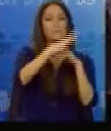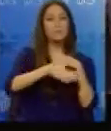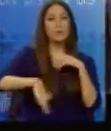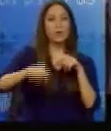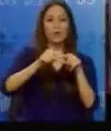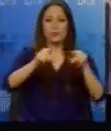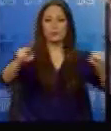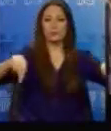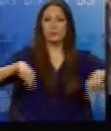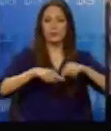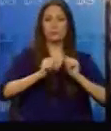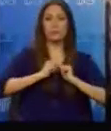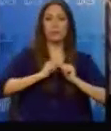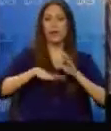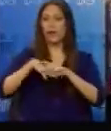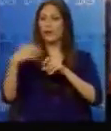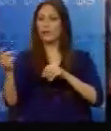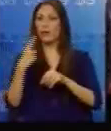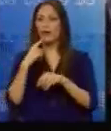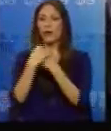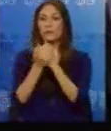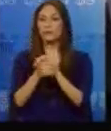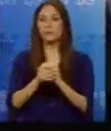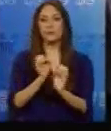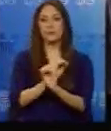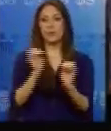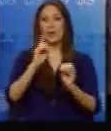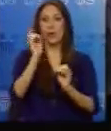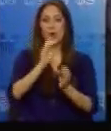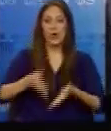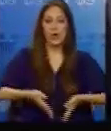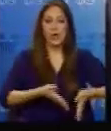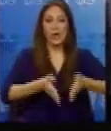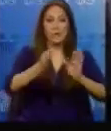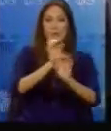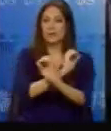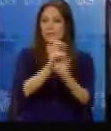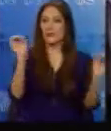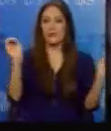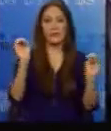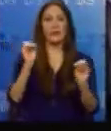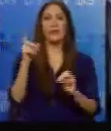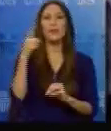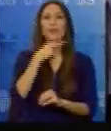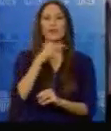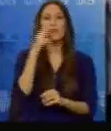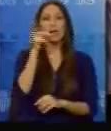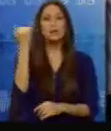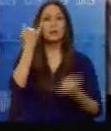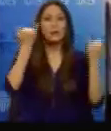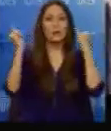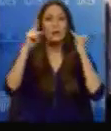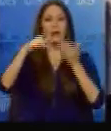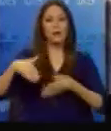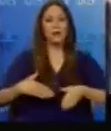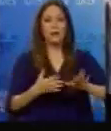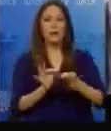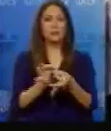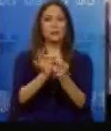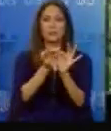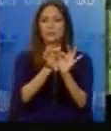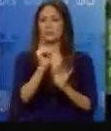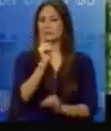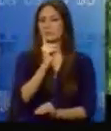dimensión del sendero y que en ningún momento existen autopistas, como se ha venido engañando a la ciudadanía con información